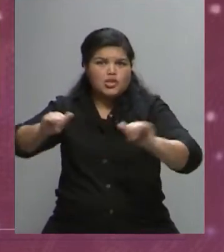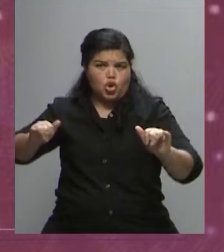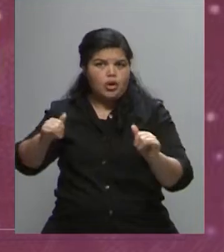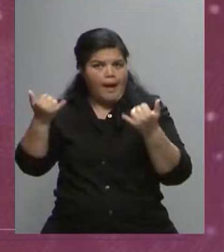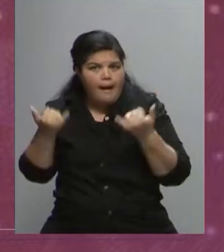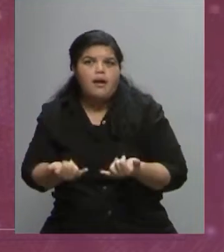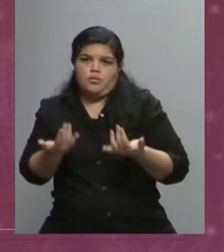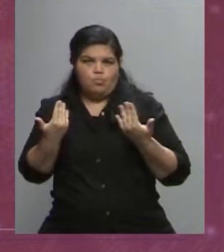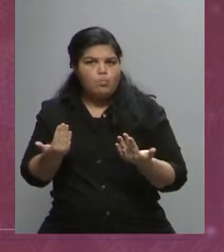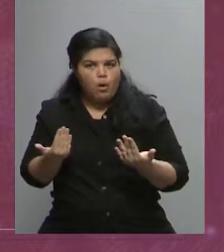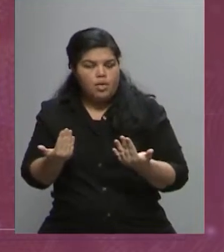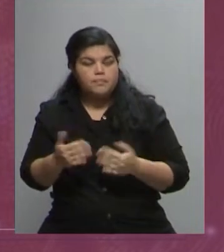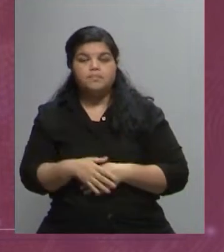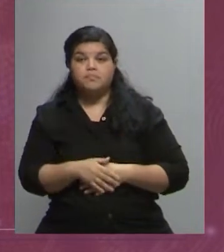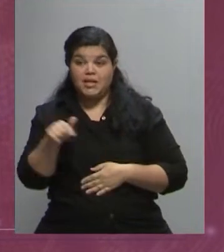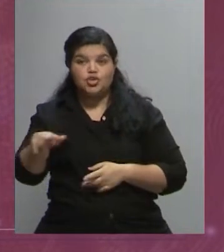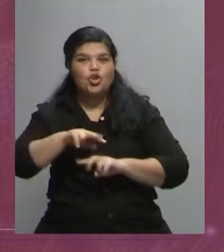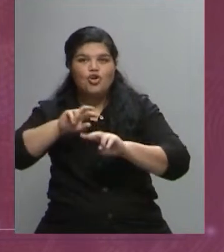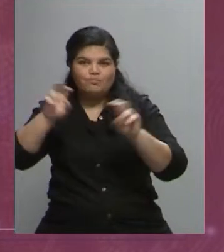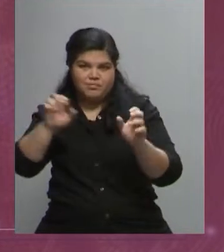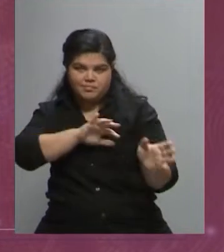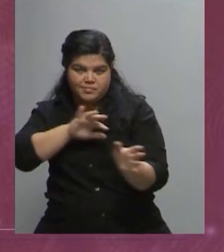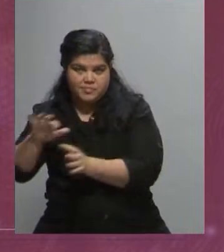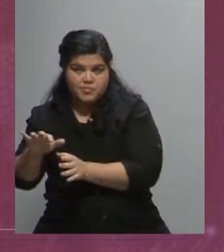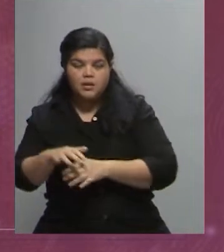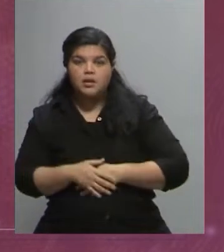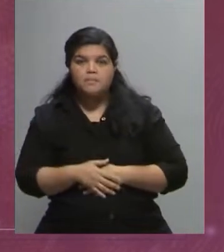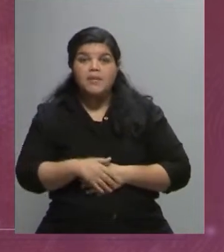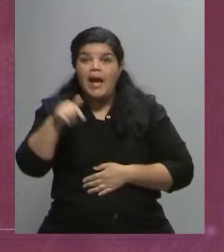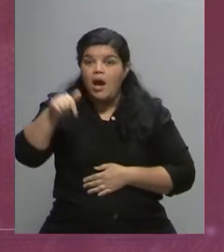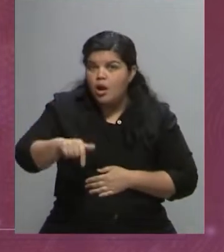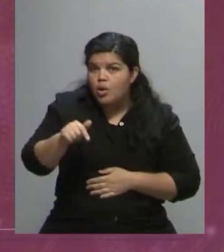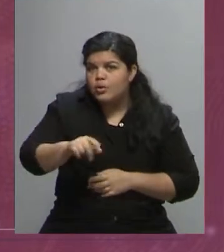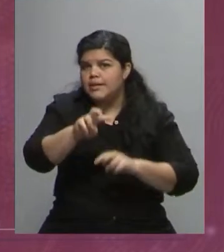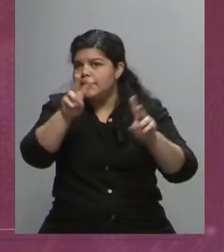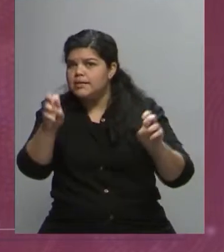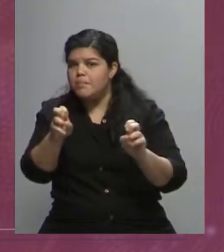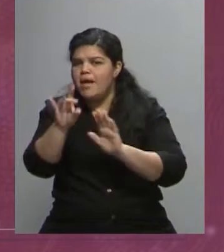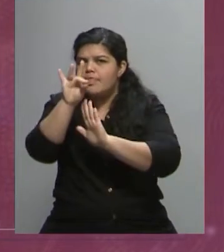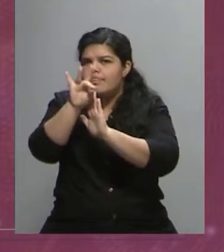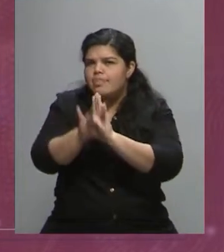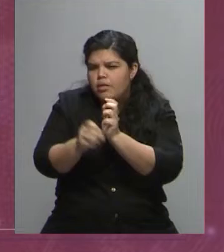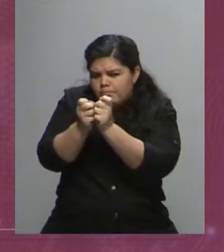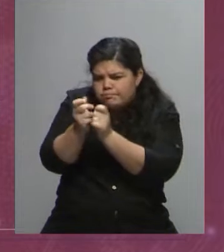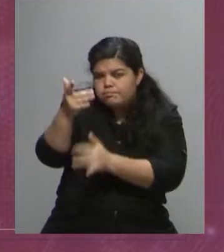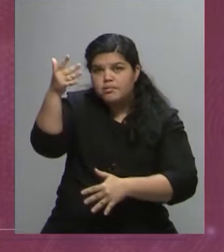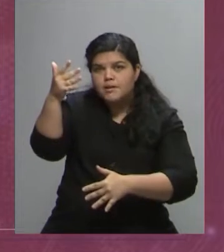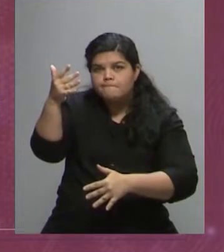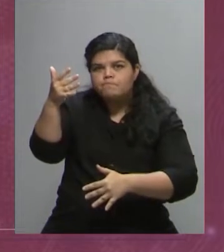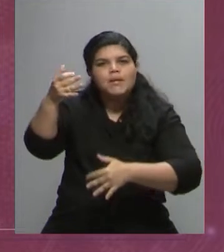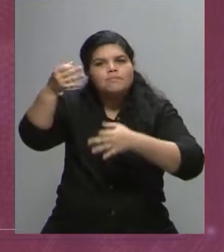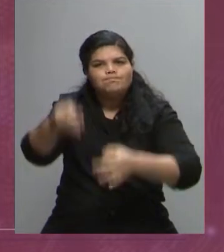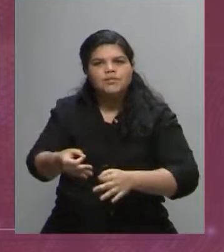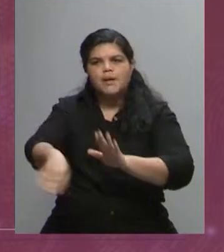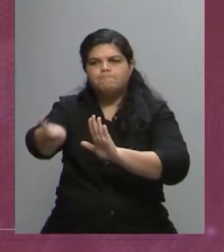noticia tiene que ver con que, por lo que decía antes, como los datos de Big Data no tienen ninguna estructura obvia, Claro. no es tan directo hacer estudios de